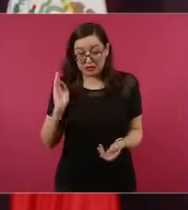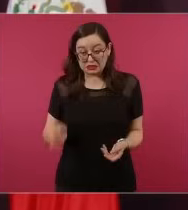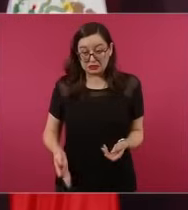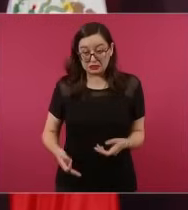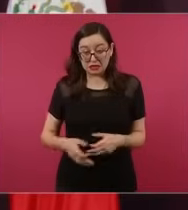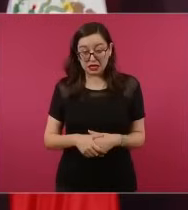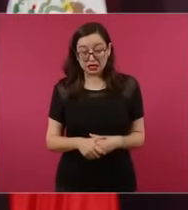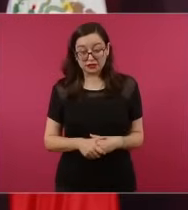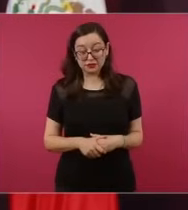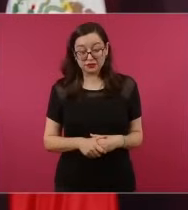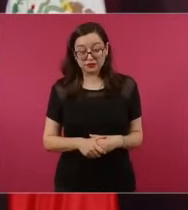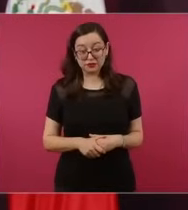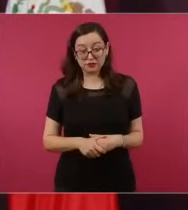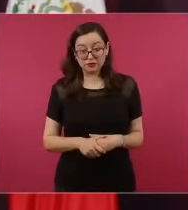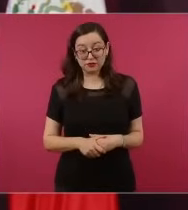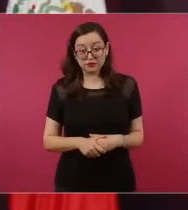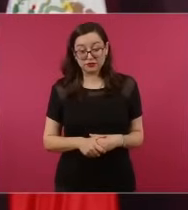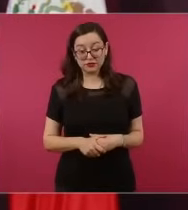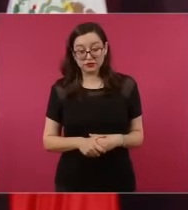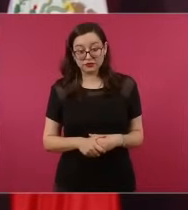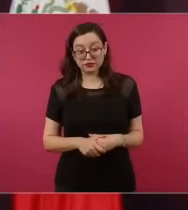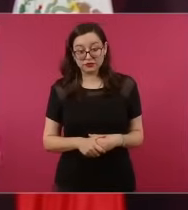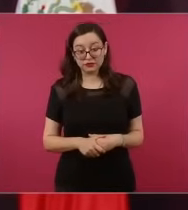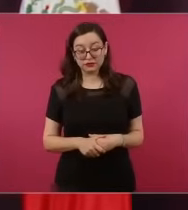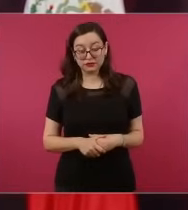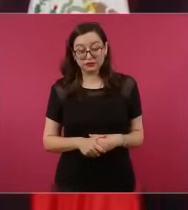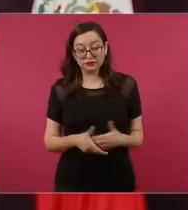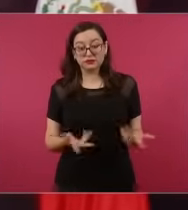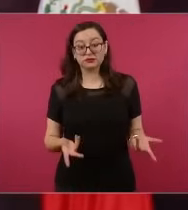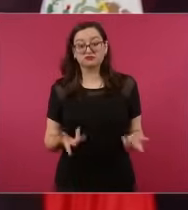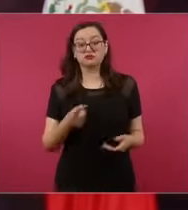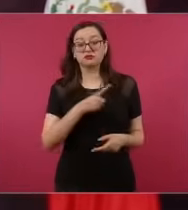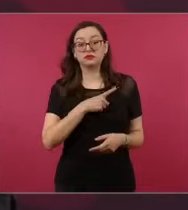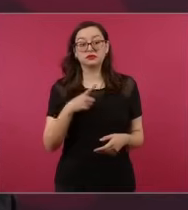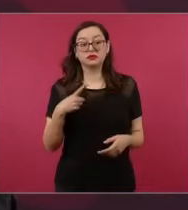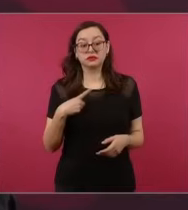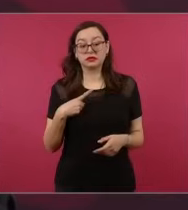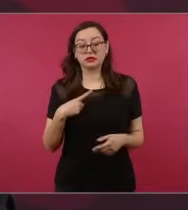O sea, que exista un poco de autocrítica.